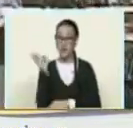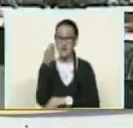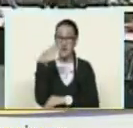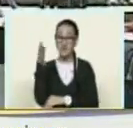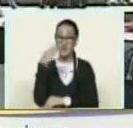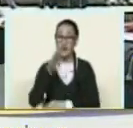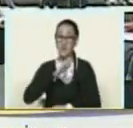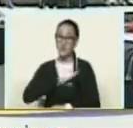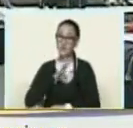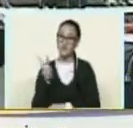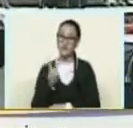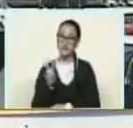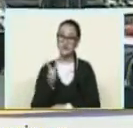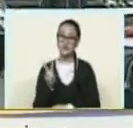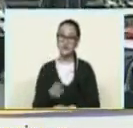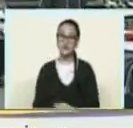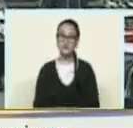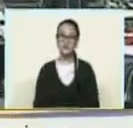nacional.